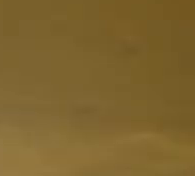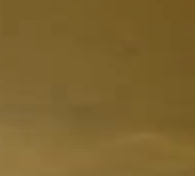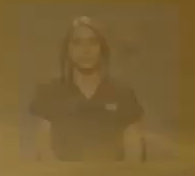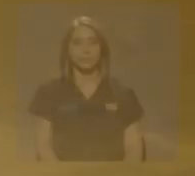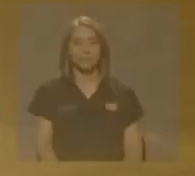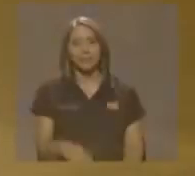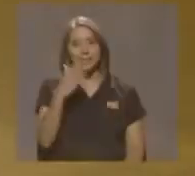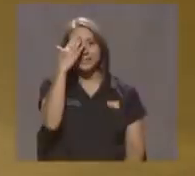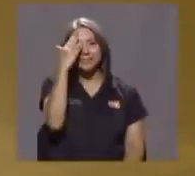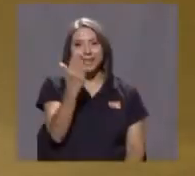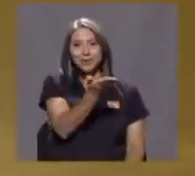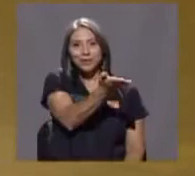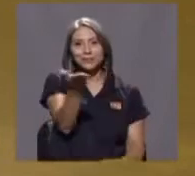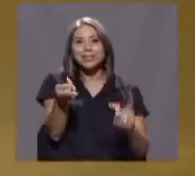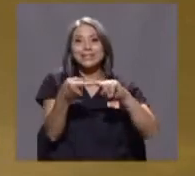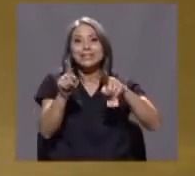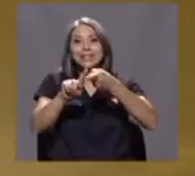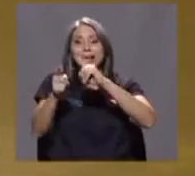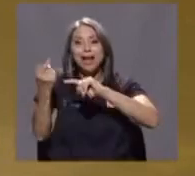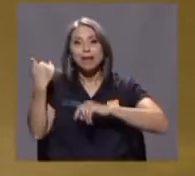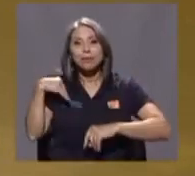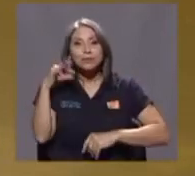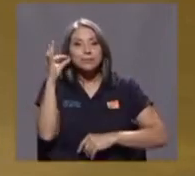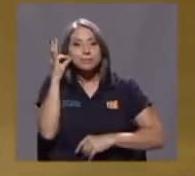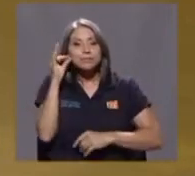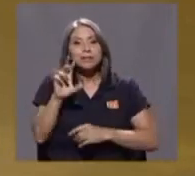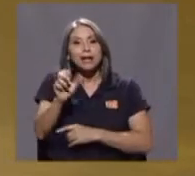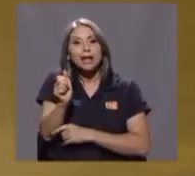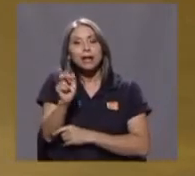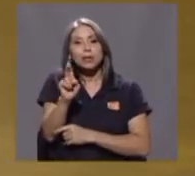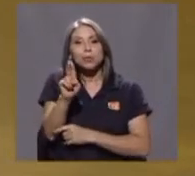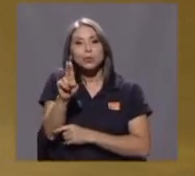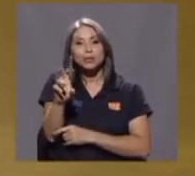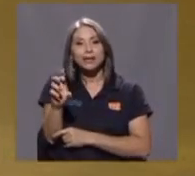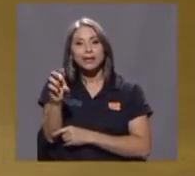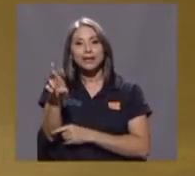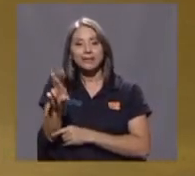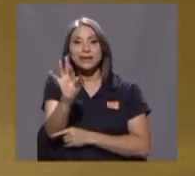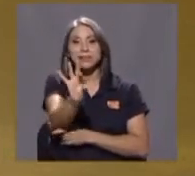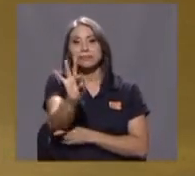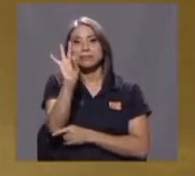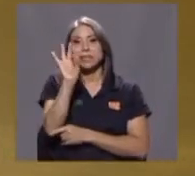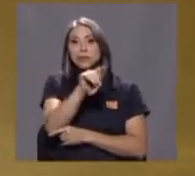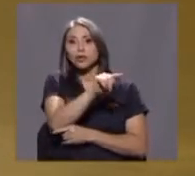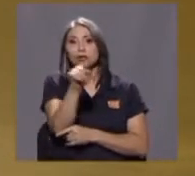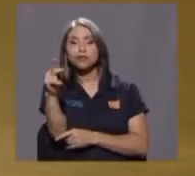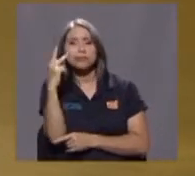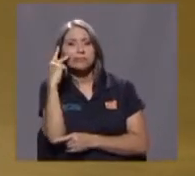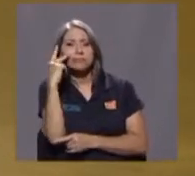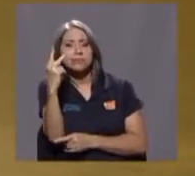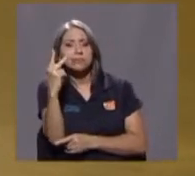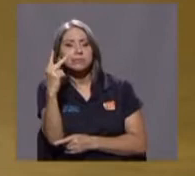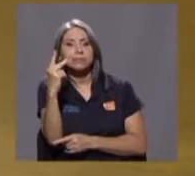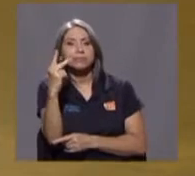Los saludamos, amigas y amigos del canal UCR, y los invitamos a que sigan todas las